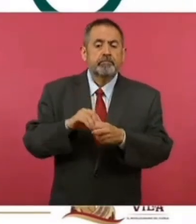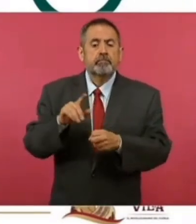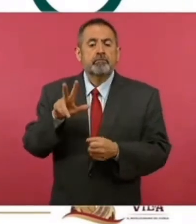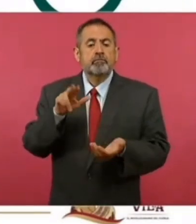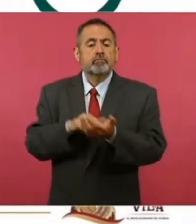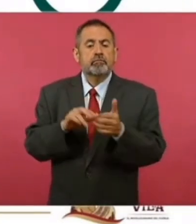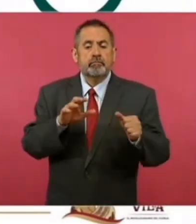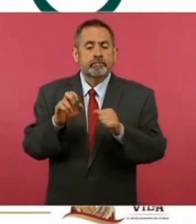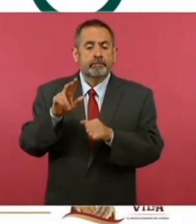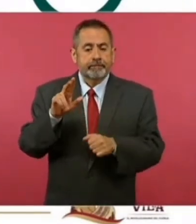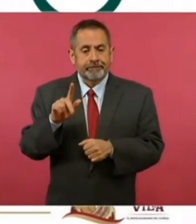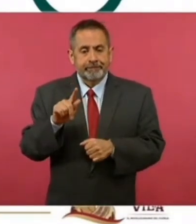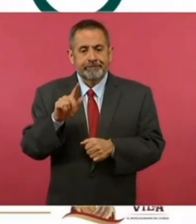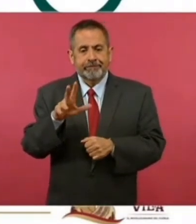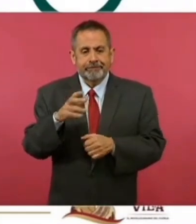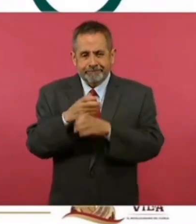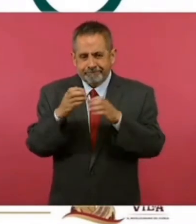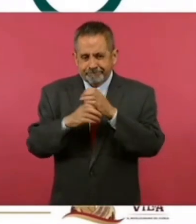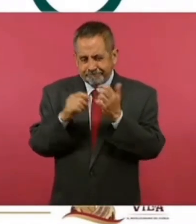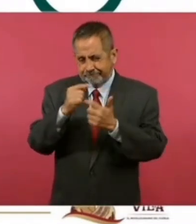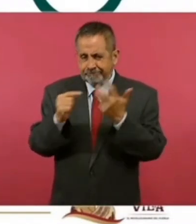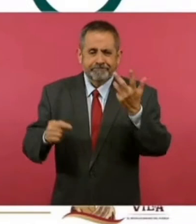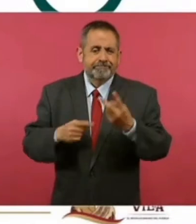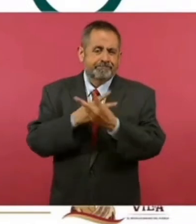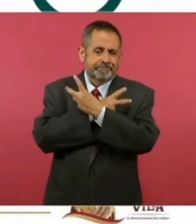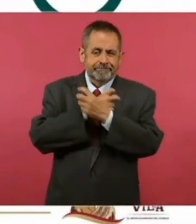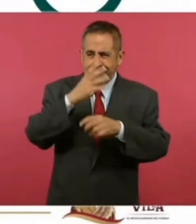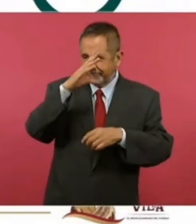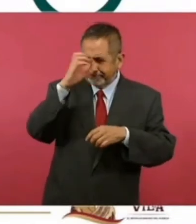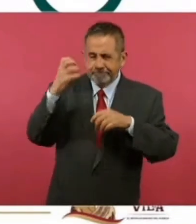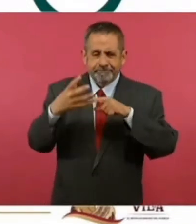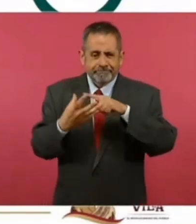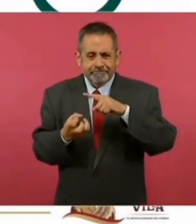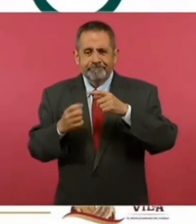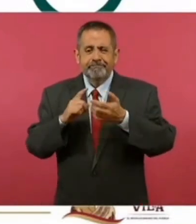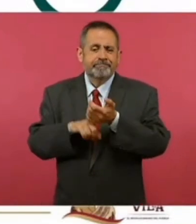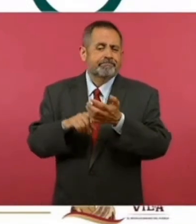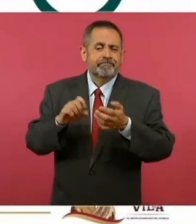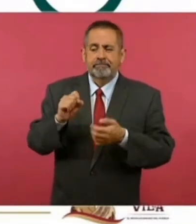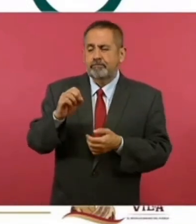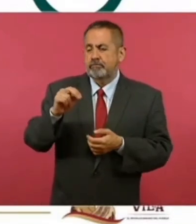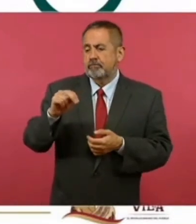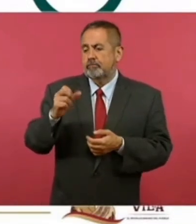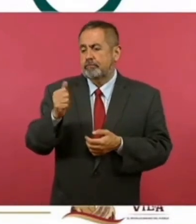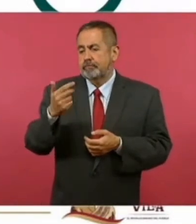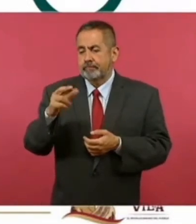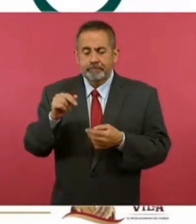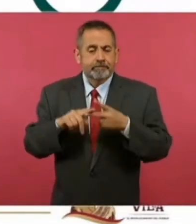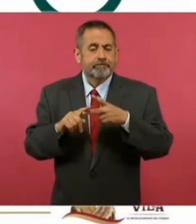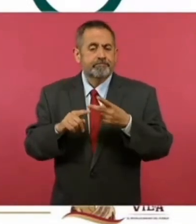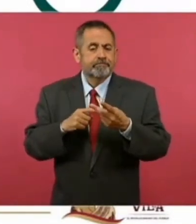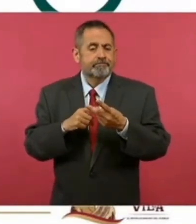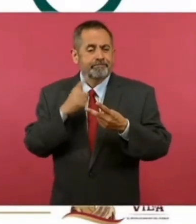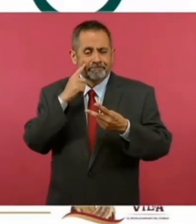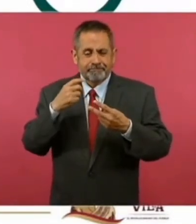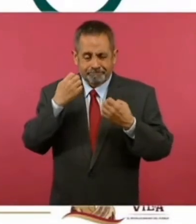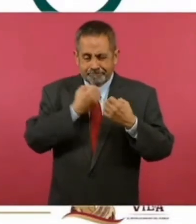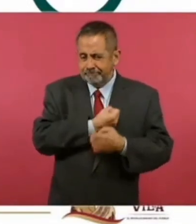mil seiscientos setenta y cinco equipos médicos entre rayos x Ultra sonógrafos dos unidades radiológicas